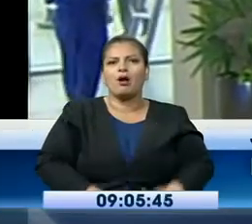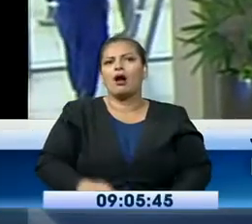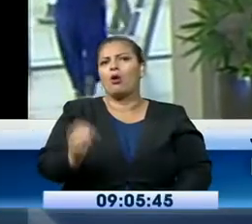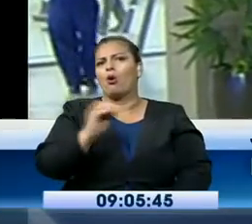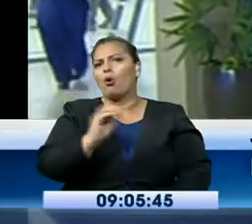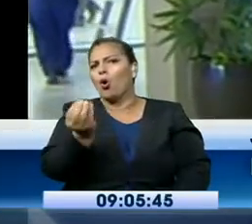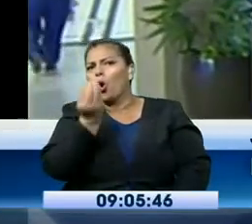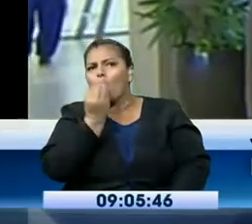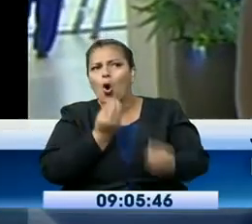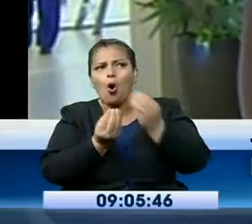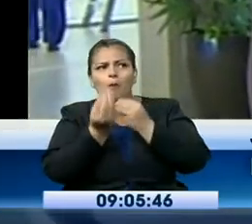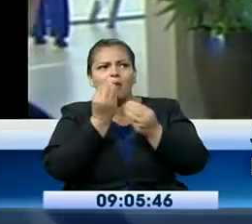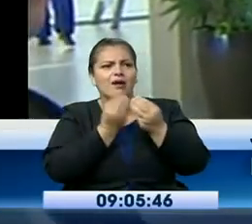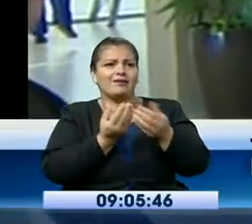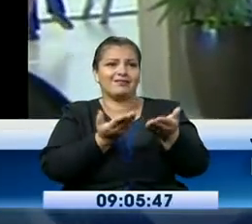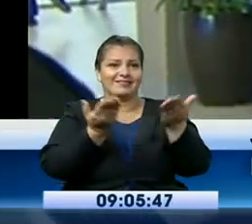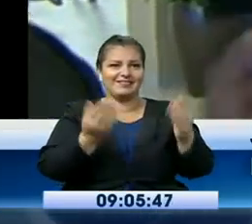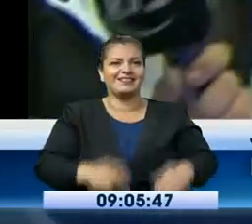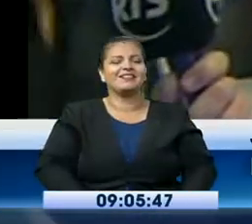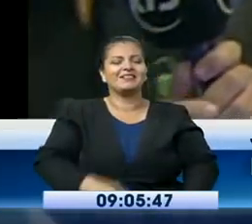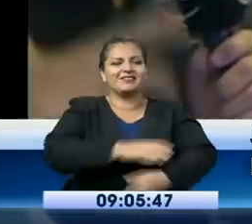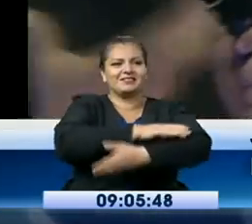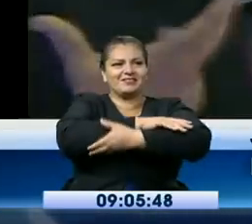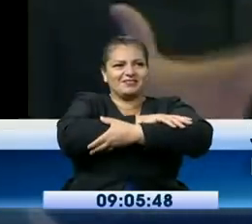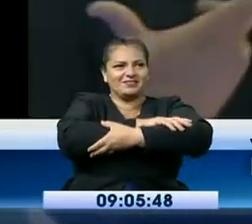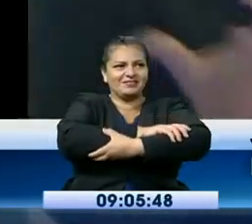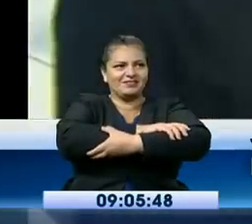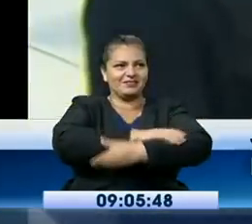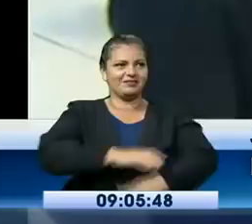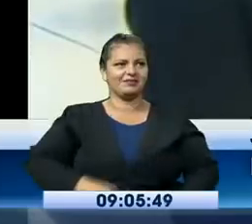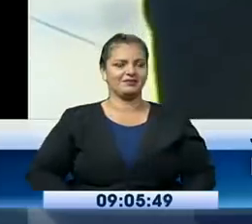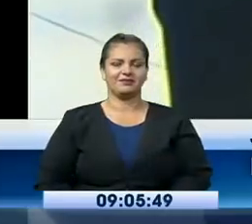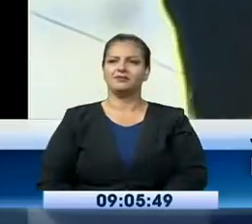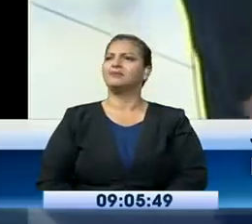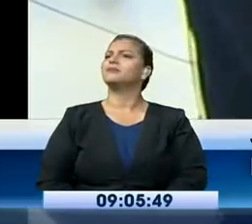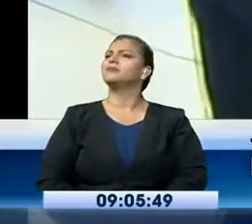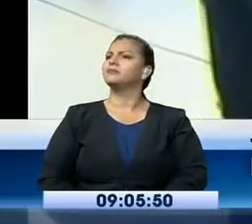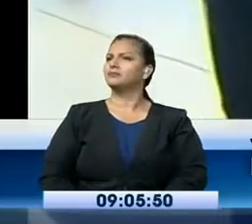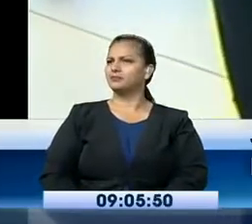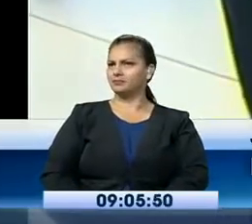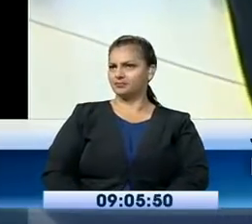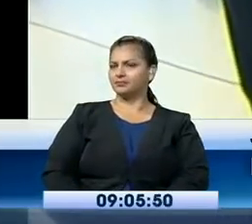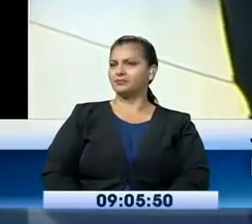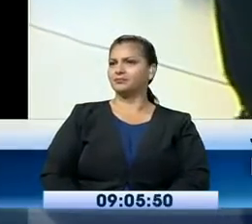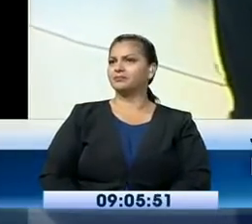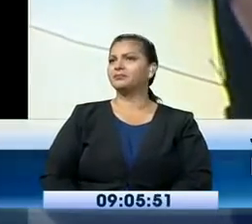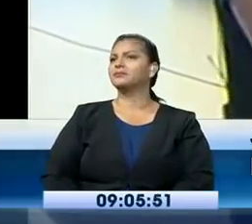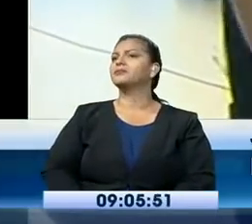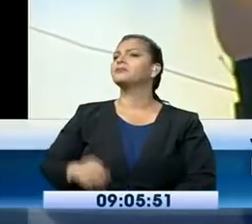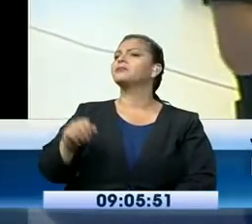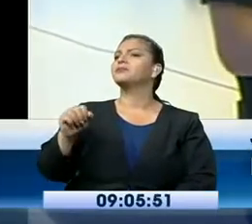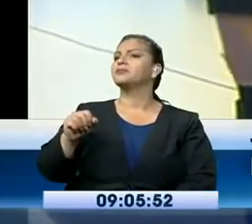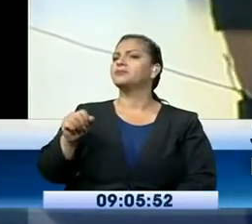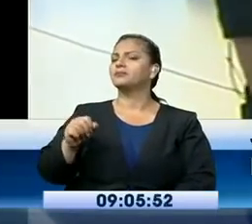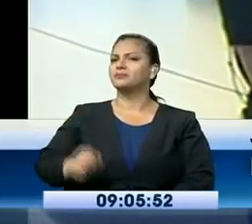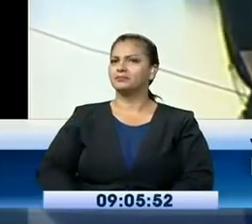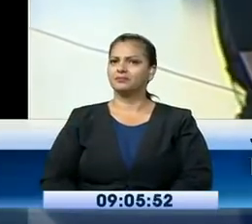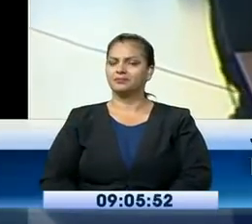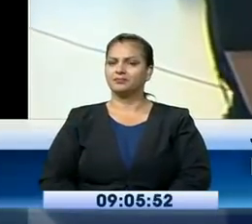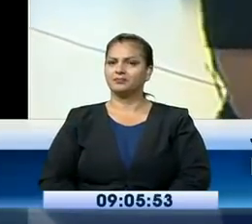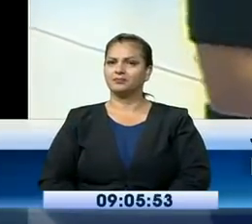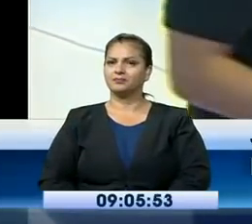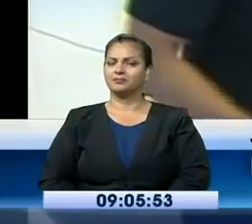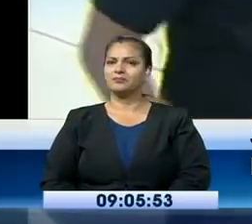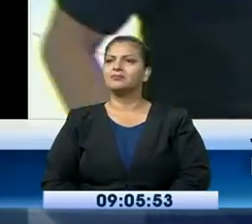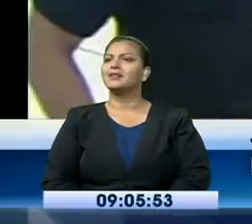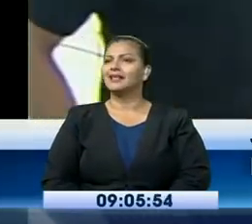todos a disfrutar de safaris son el malecón 2000 malecón ya cuenta con un safari safaris padres si no me equivoco cuál es la diferencia de este nuevo jardín